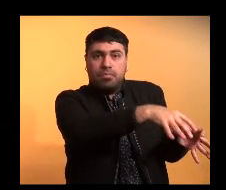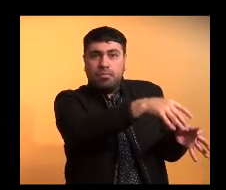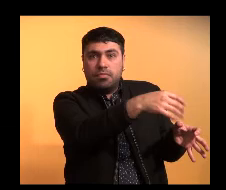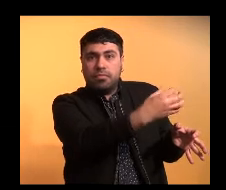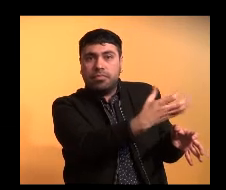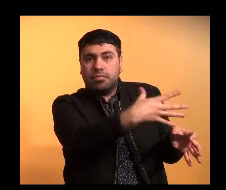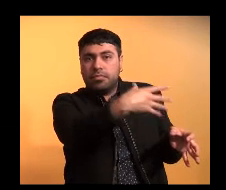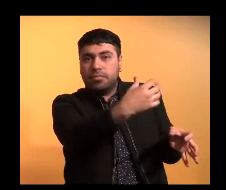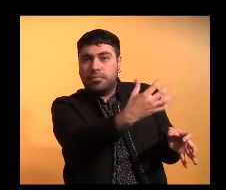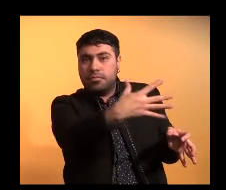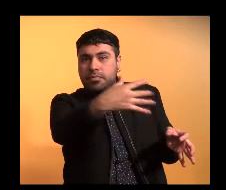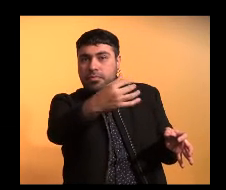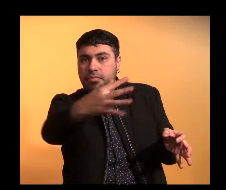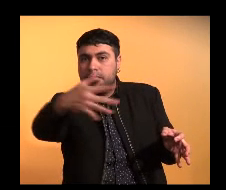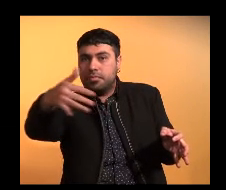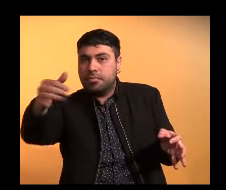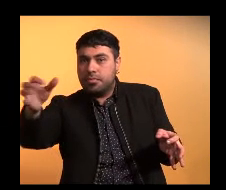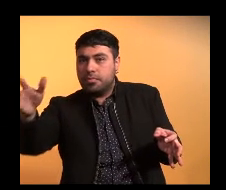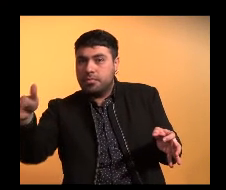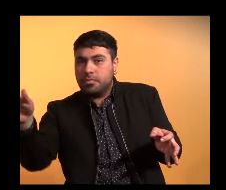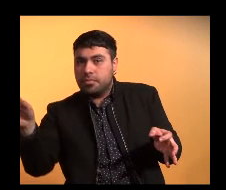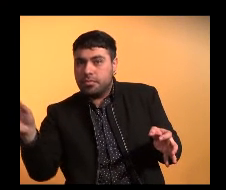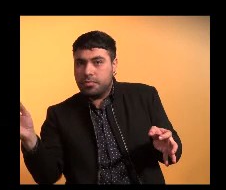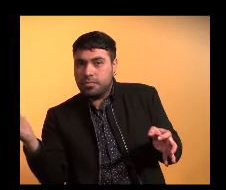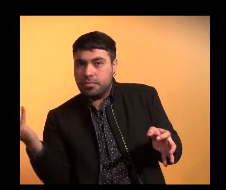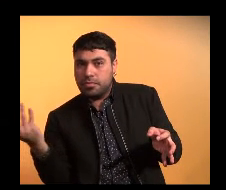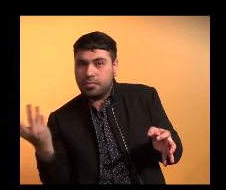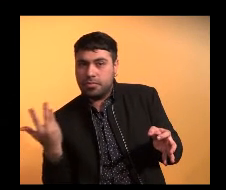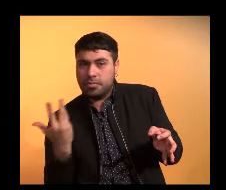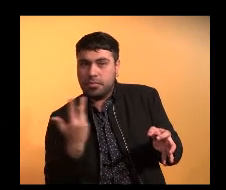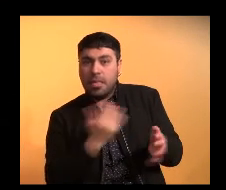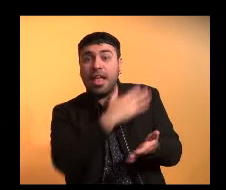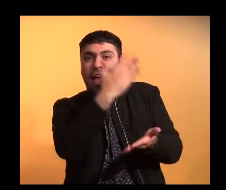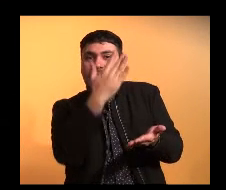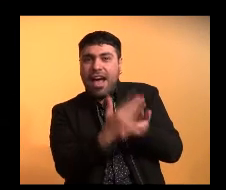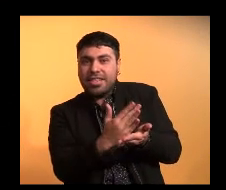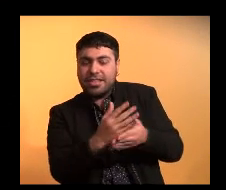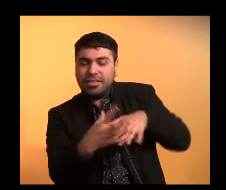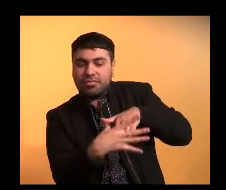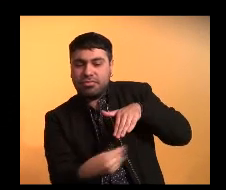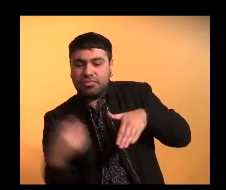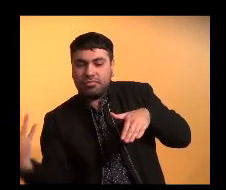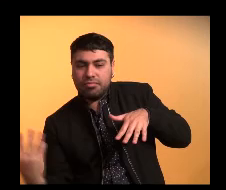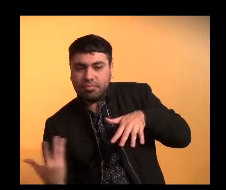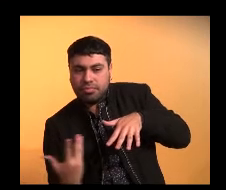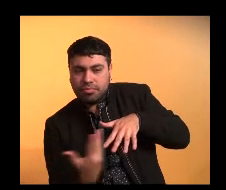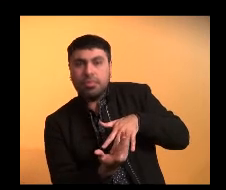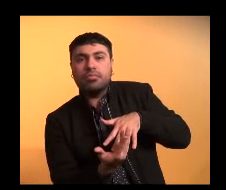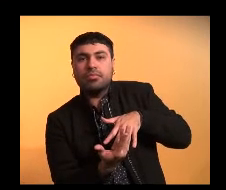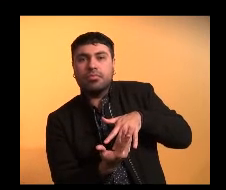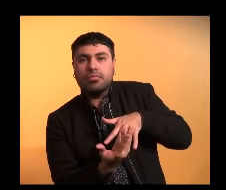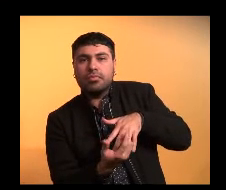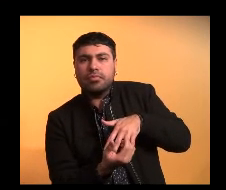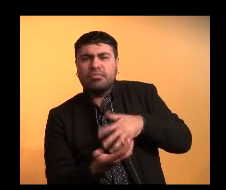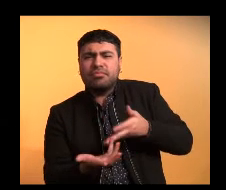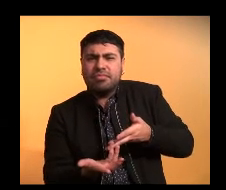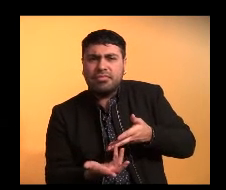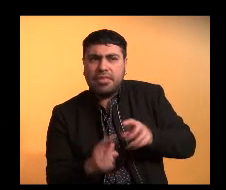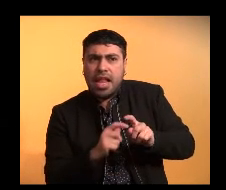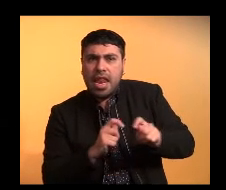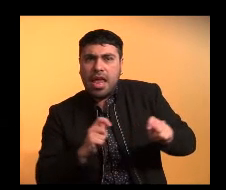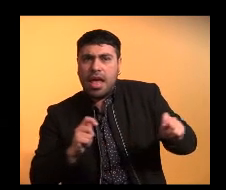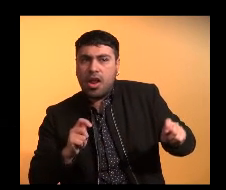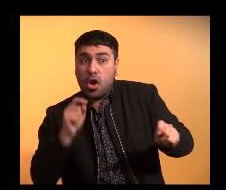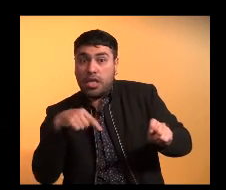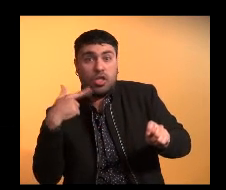el lugar donde nosotros las encontramos. De hecho, este hallazgo y este artículo científico fue destacado como, fíjense ustedes,